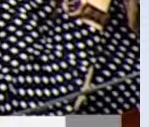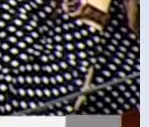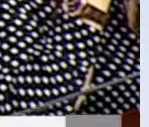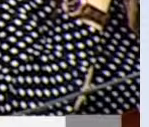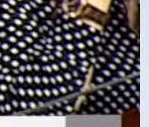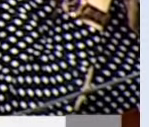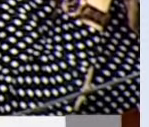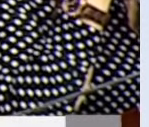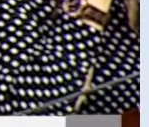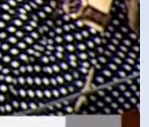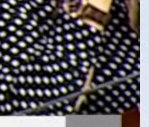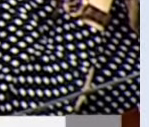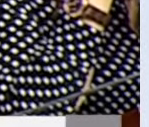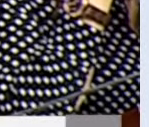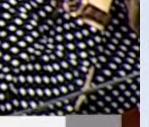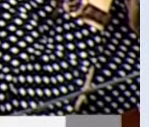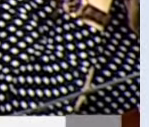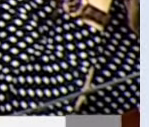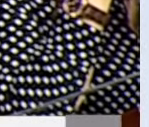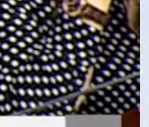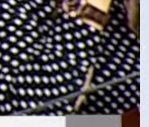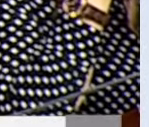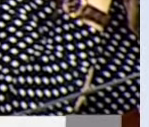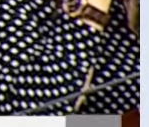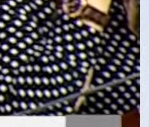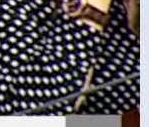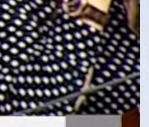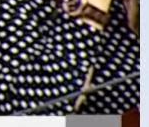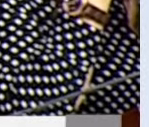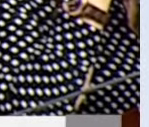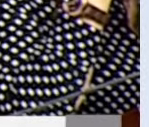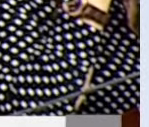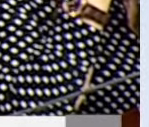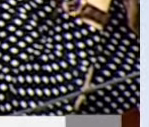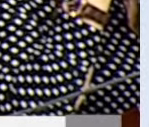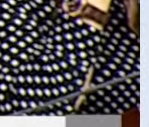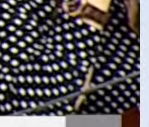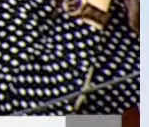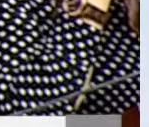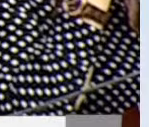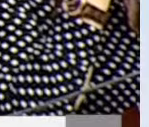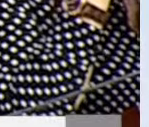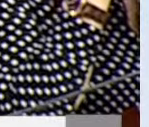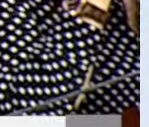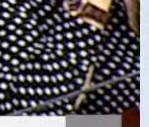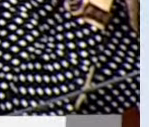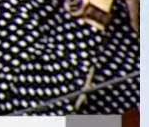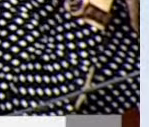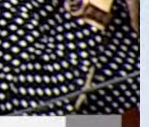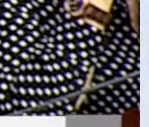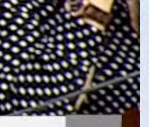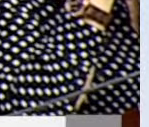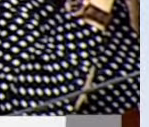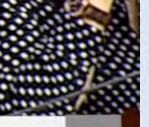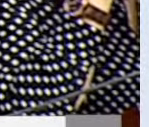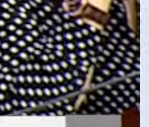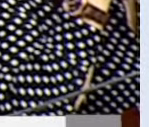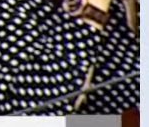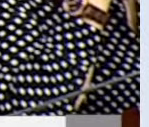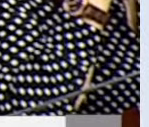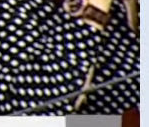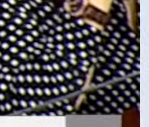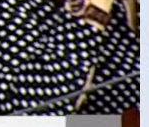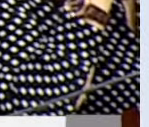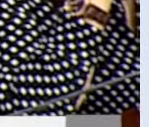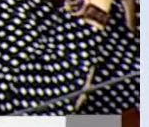para lograr la confianza, ¿no? Pero todos sabemos, conocemos que la confianza no es por